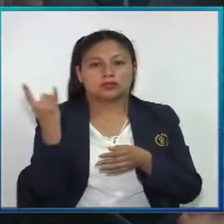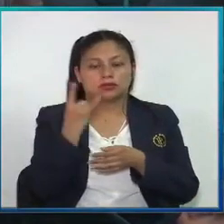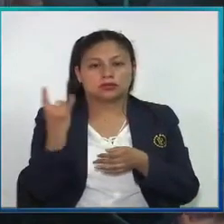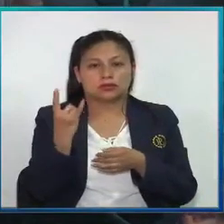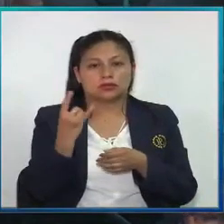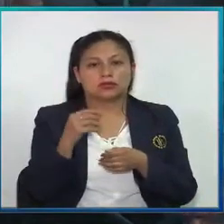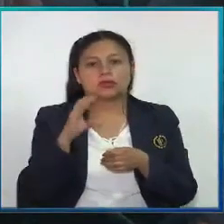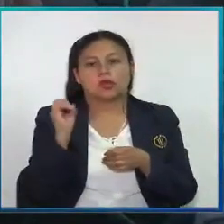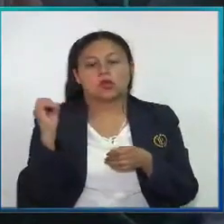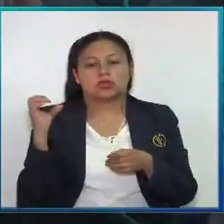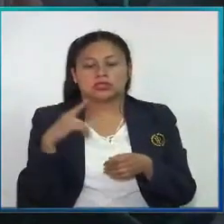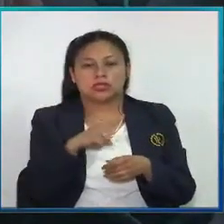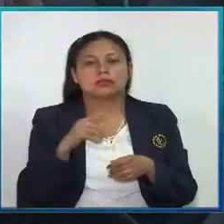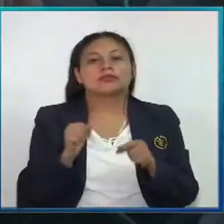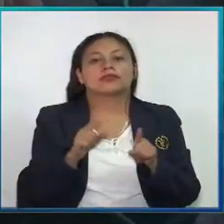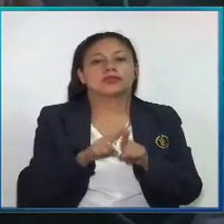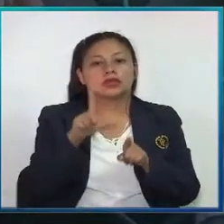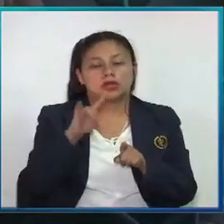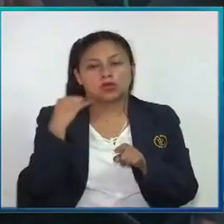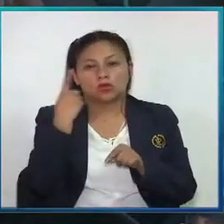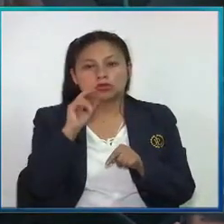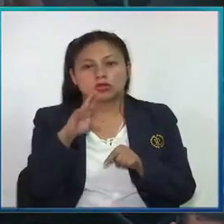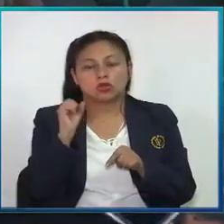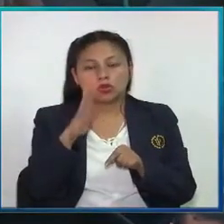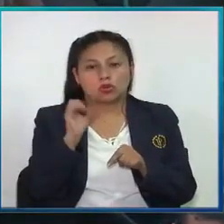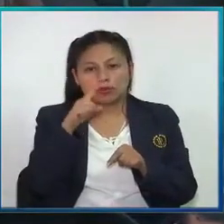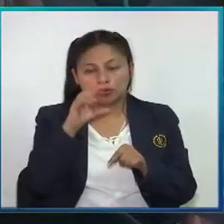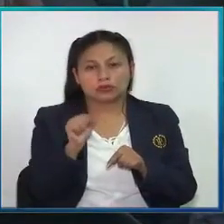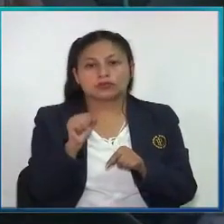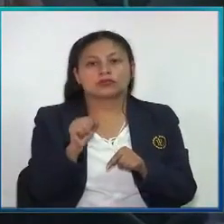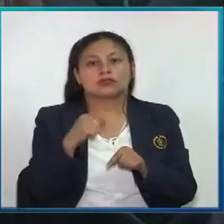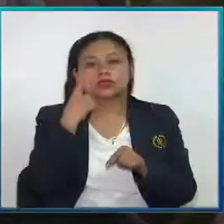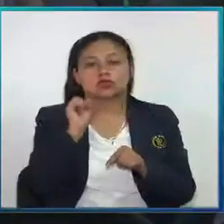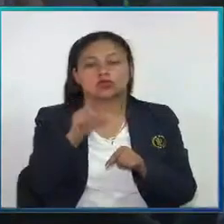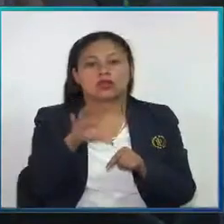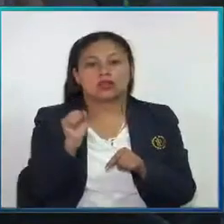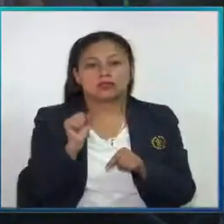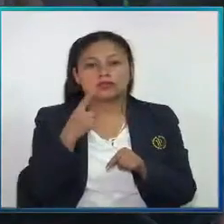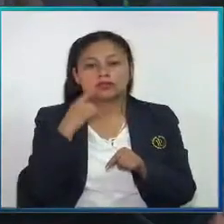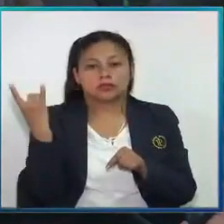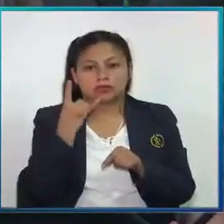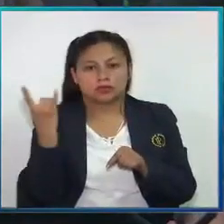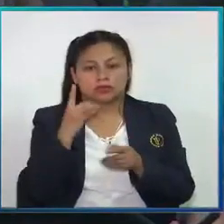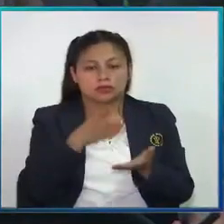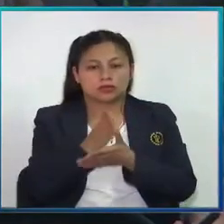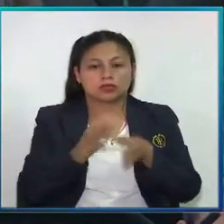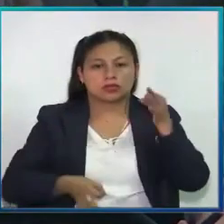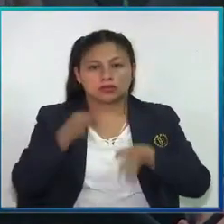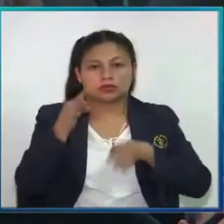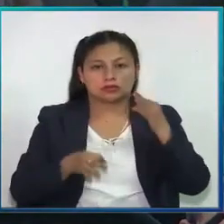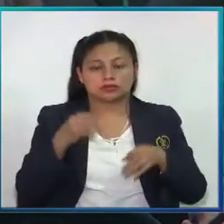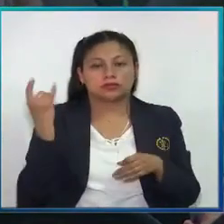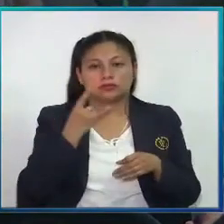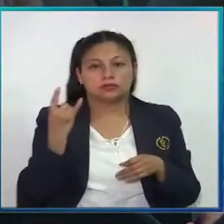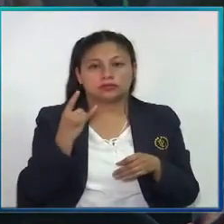de Occidente, licenciado Luis Roberto Aragón Solé, decano de la Facultad de Derecho y Justicia de